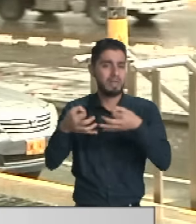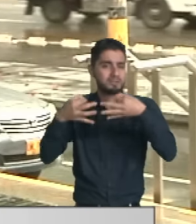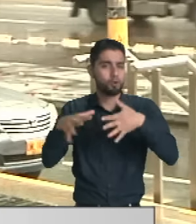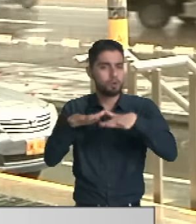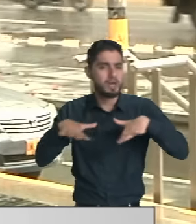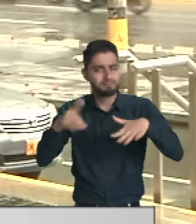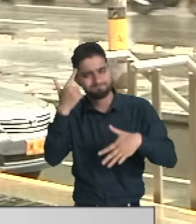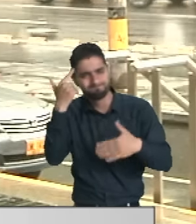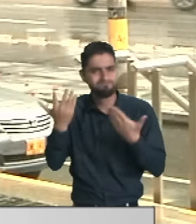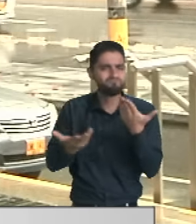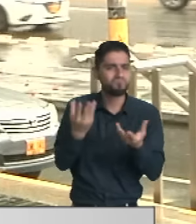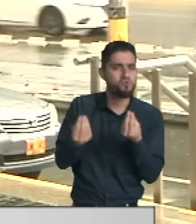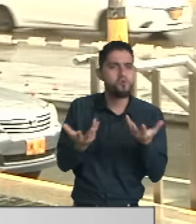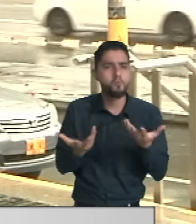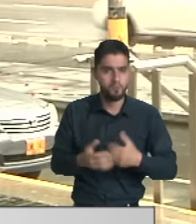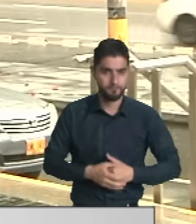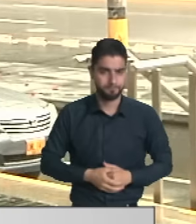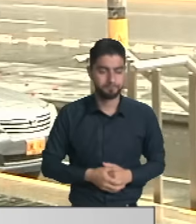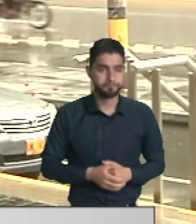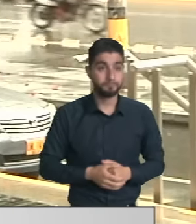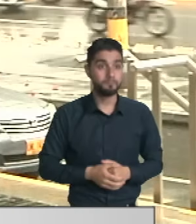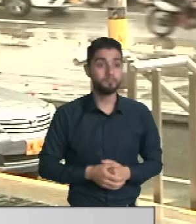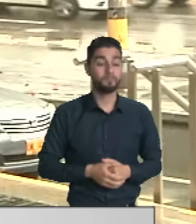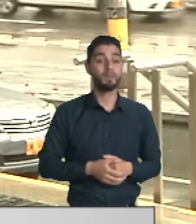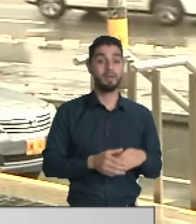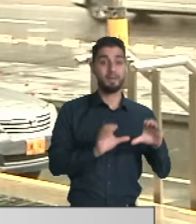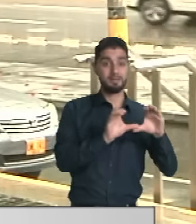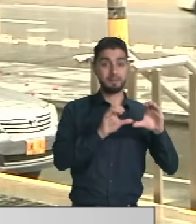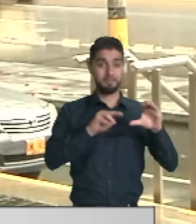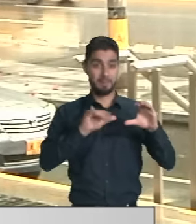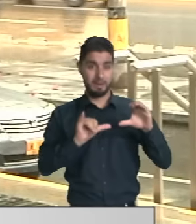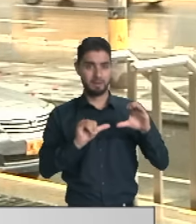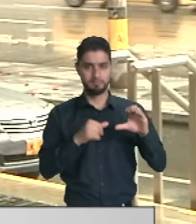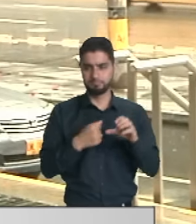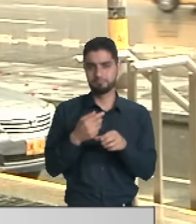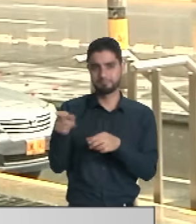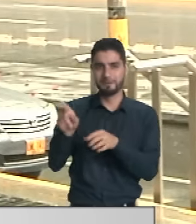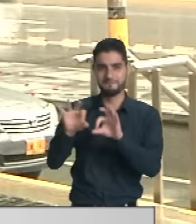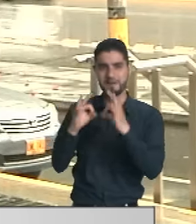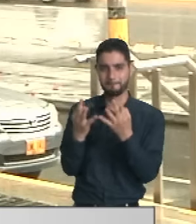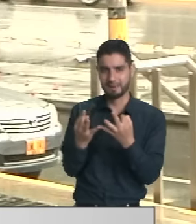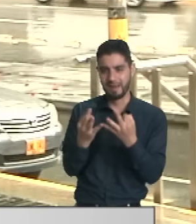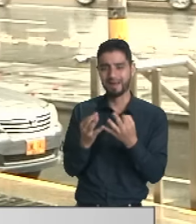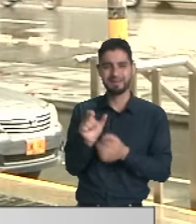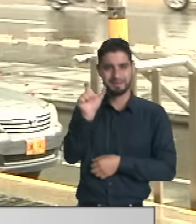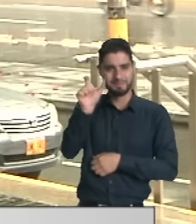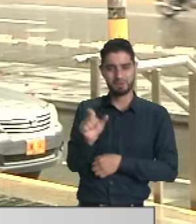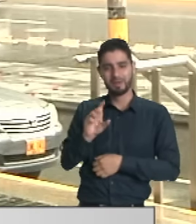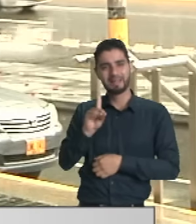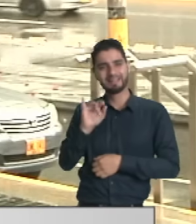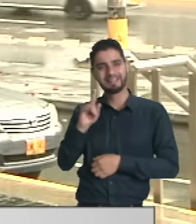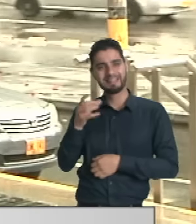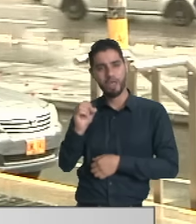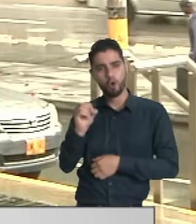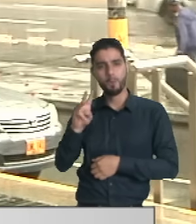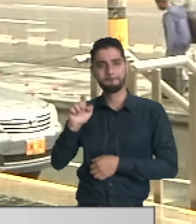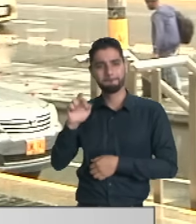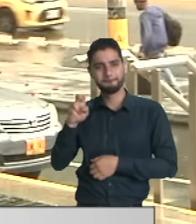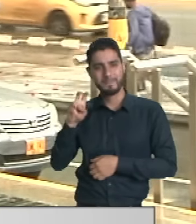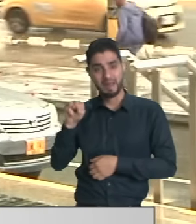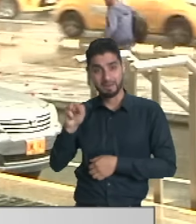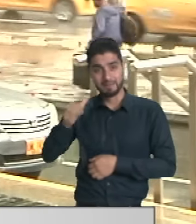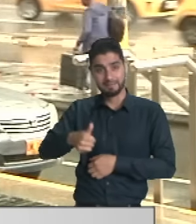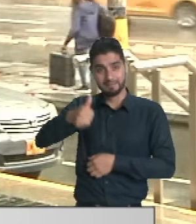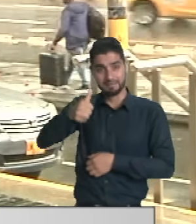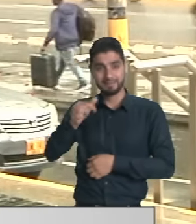Noticentro 1 CMI acaba de ubicar a la familia del sargento segundo Diego Marín, el comandante